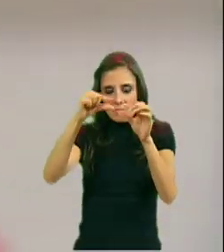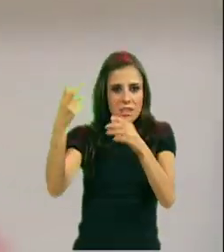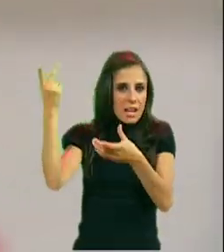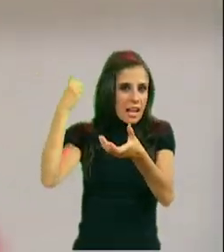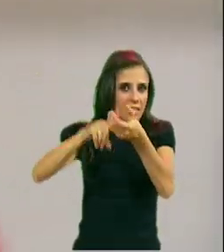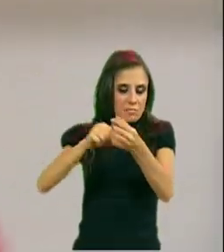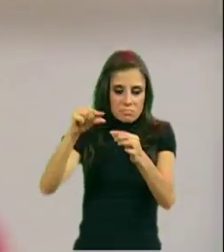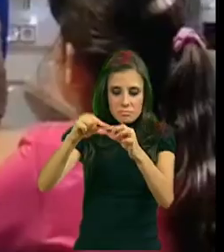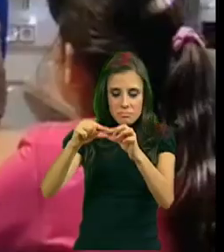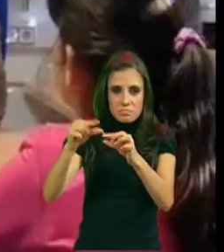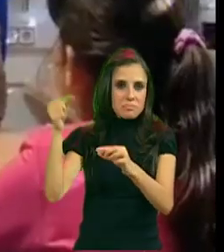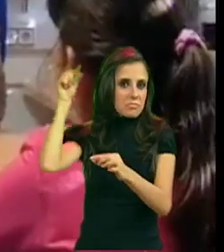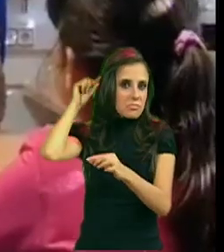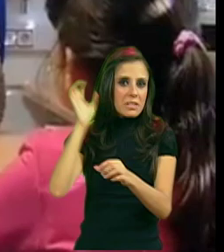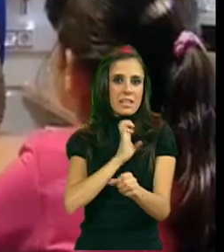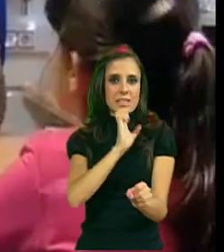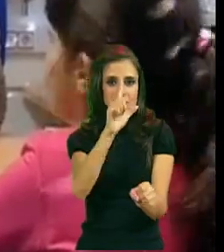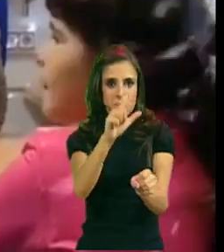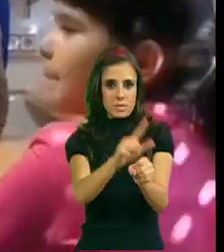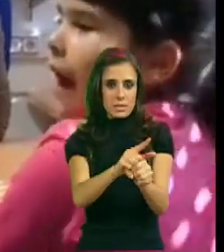zona del cerebro cercana al oído.